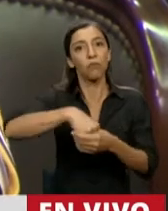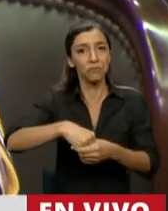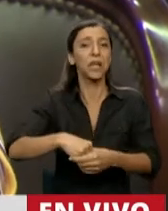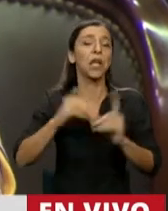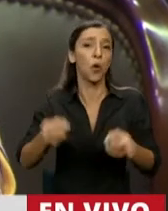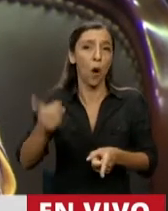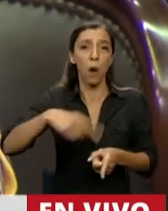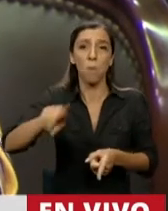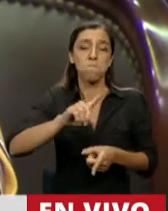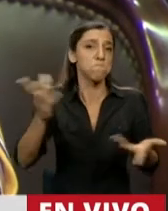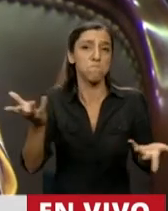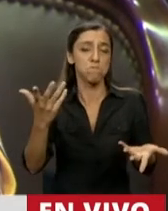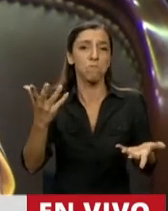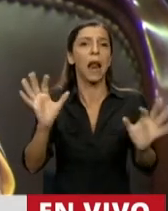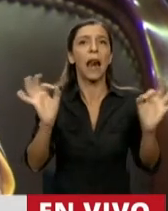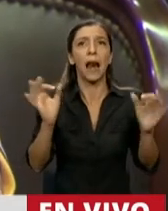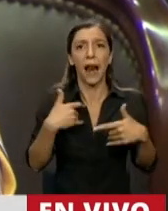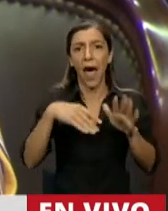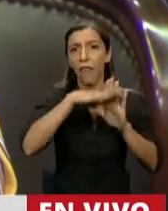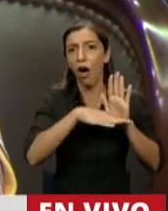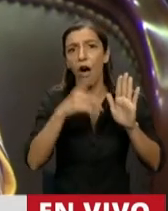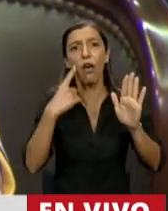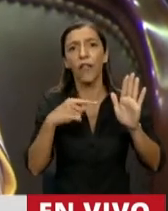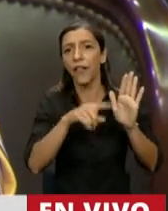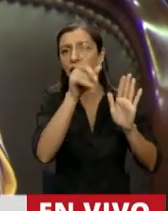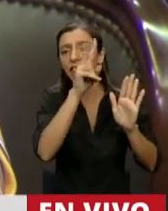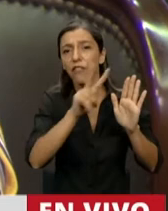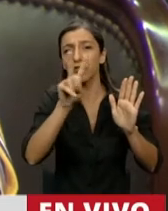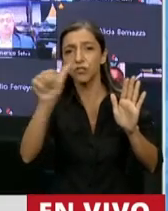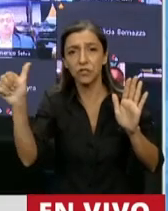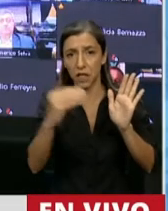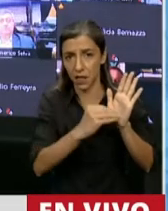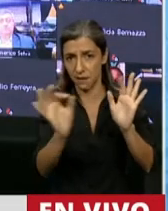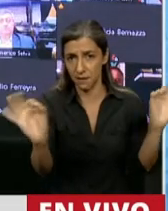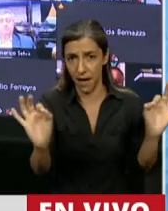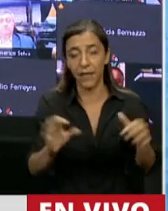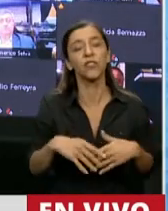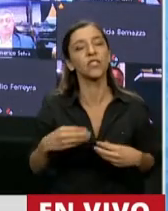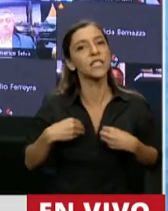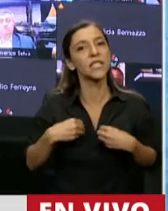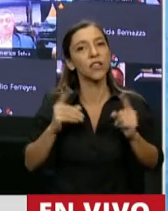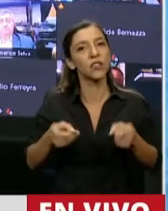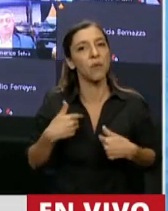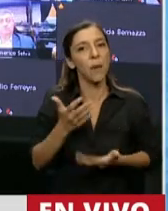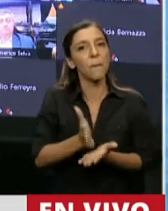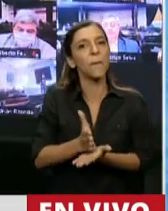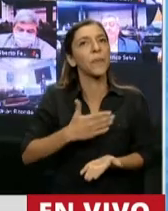tratada. Y la verdad es que siento vulnerado mi derecho como diputada de la Nación.